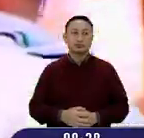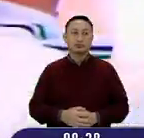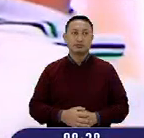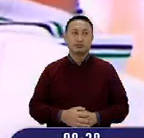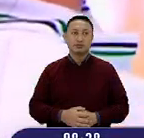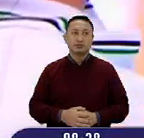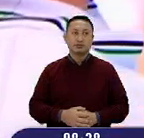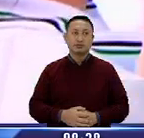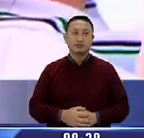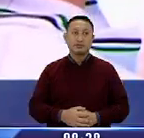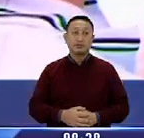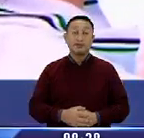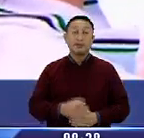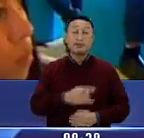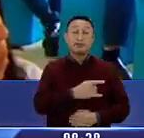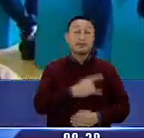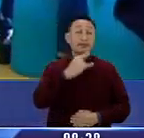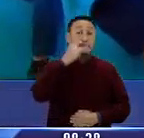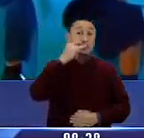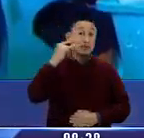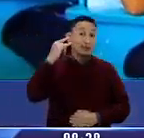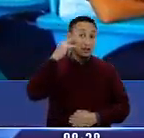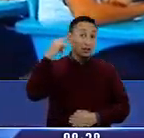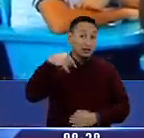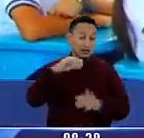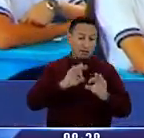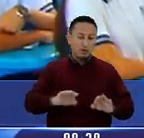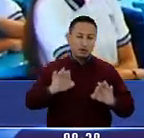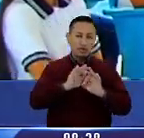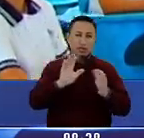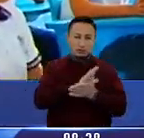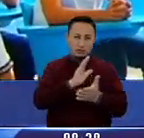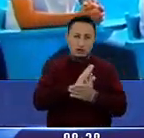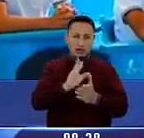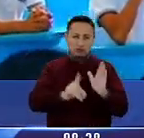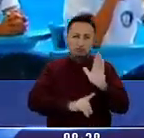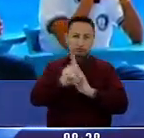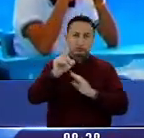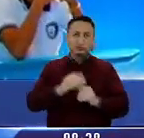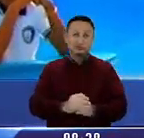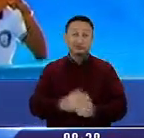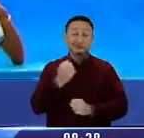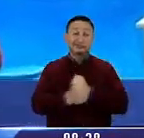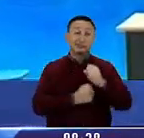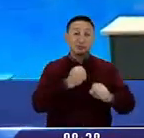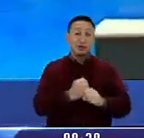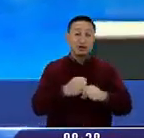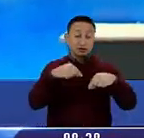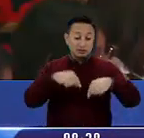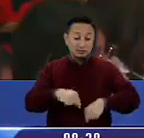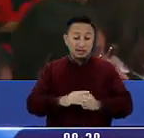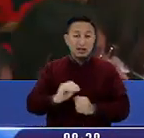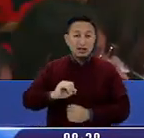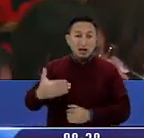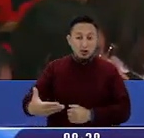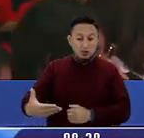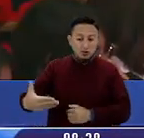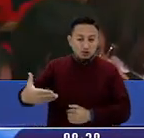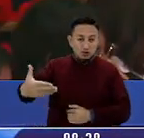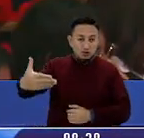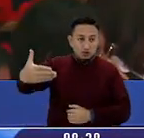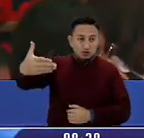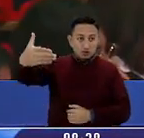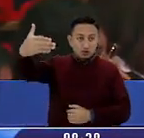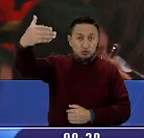La escuela es vital para el desarrollo de los niños y adolescentes. Allí permanecen varios años y la meta es que puedan salir con habilidades que